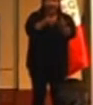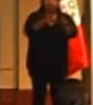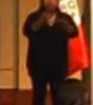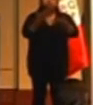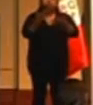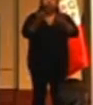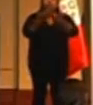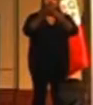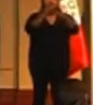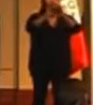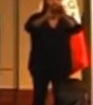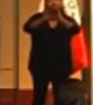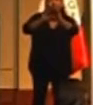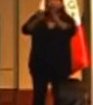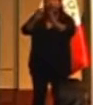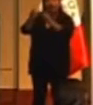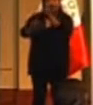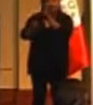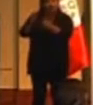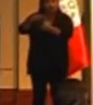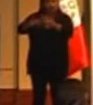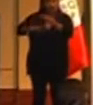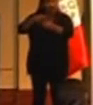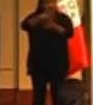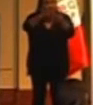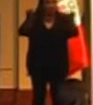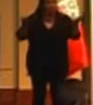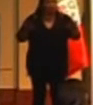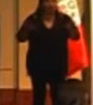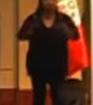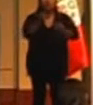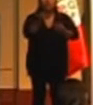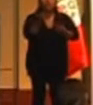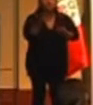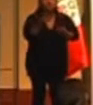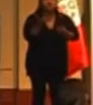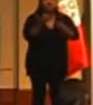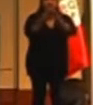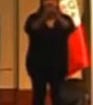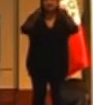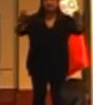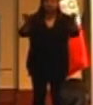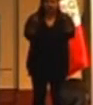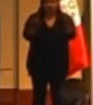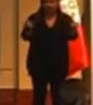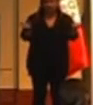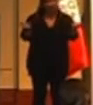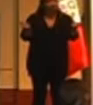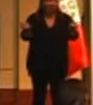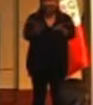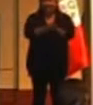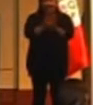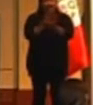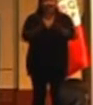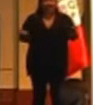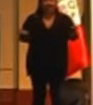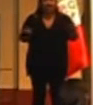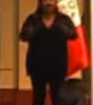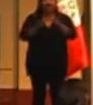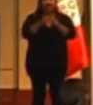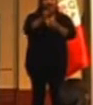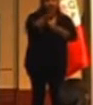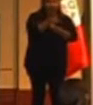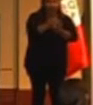diálogo bidireccional con la ciudadanía. ¿Cuánto costó? 0 soles. Querer hacer cosas. Y